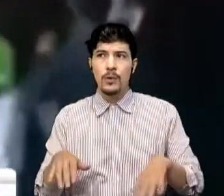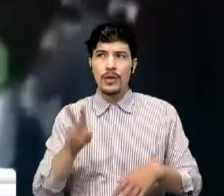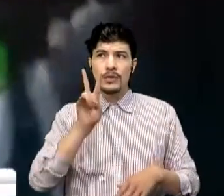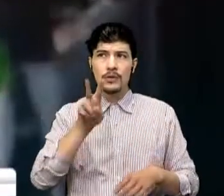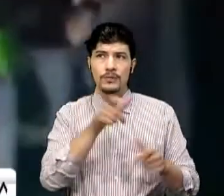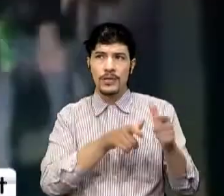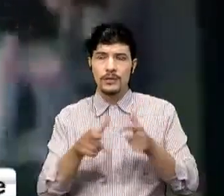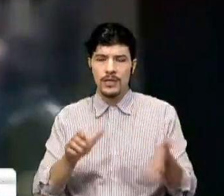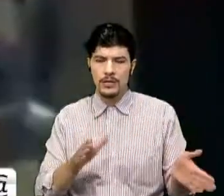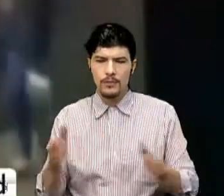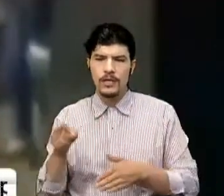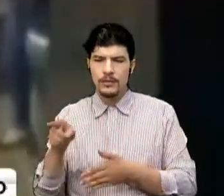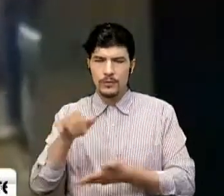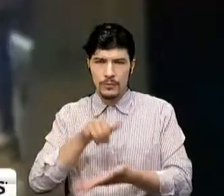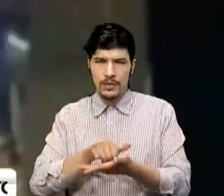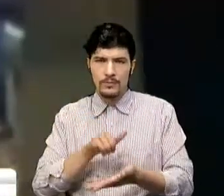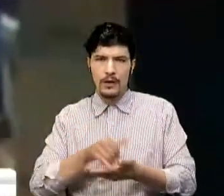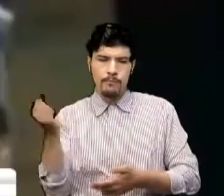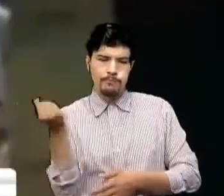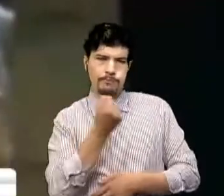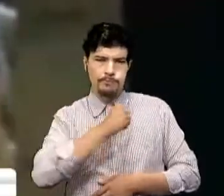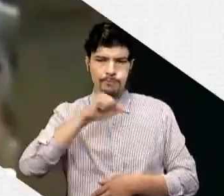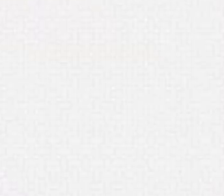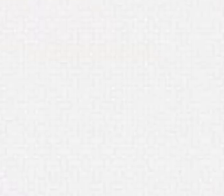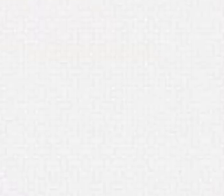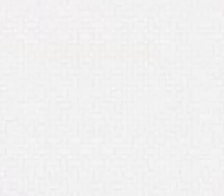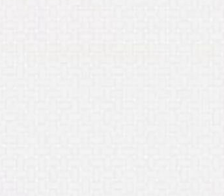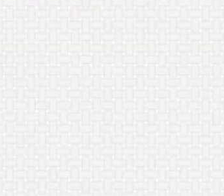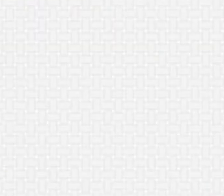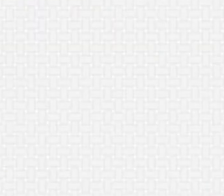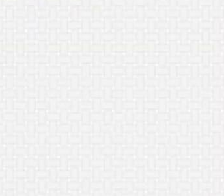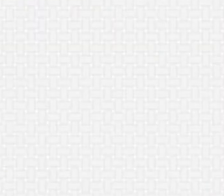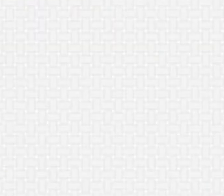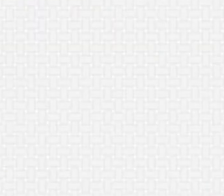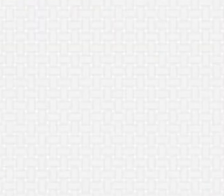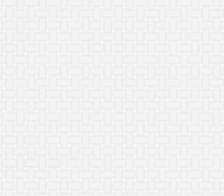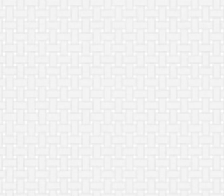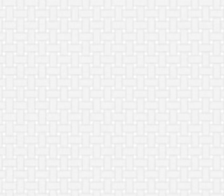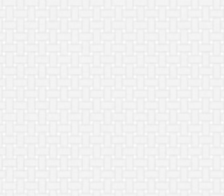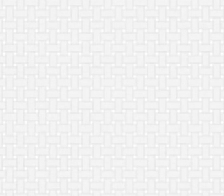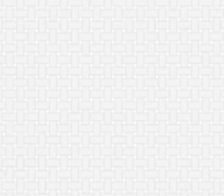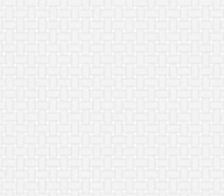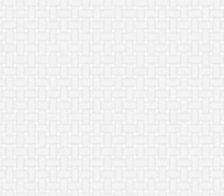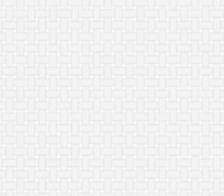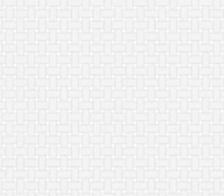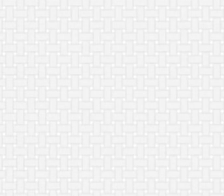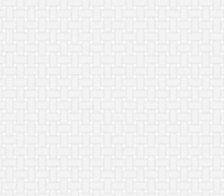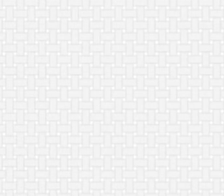personas muertas con arma blanca en riñas. Canaltro.com